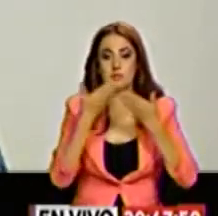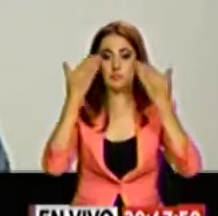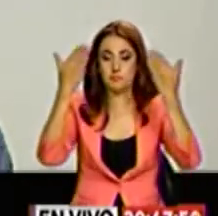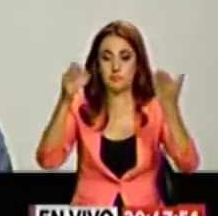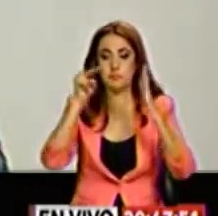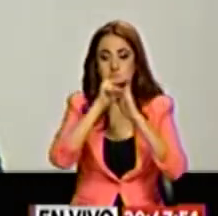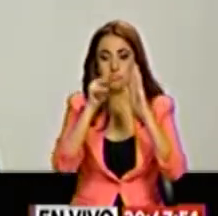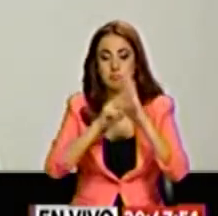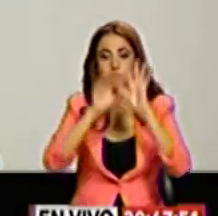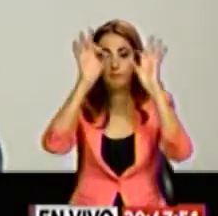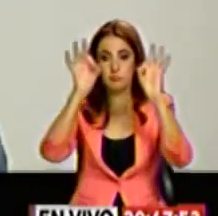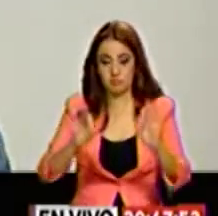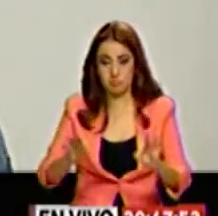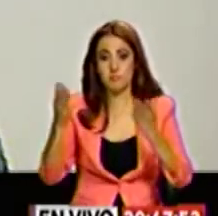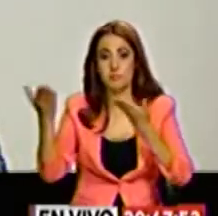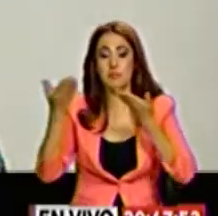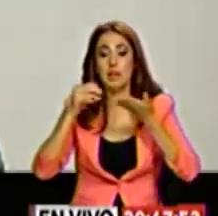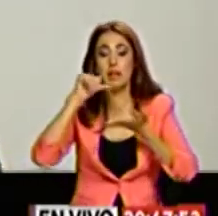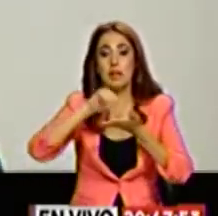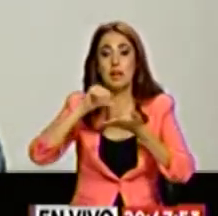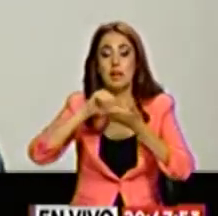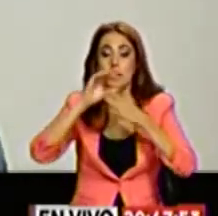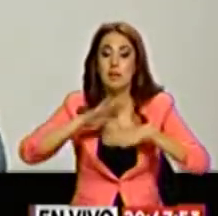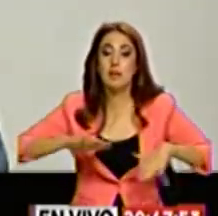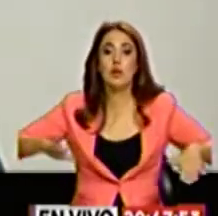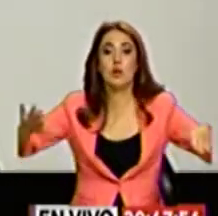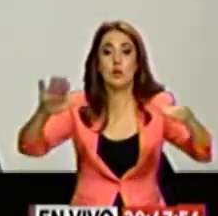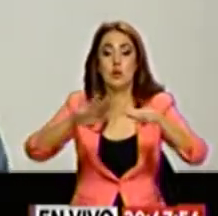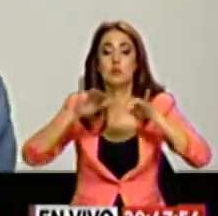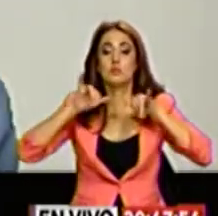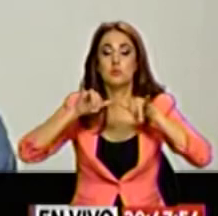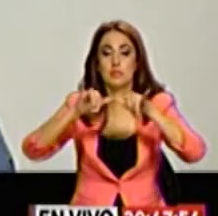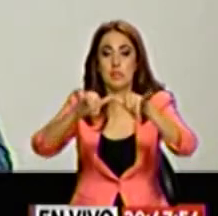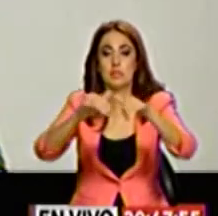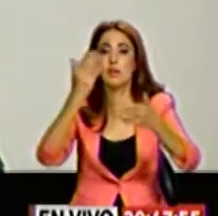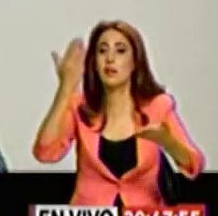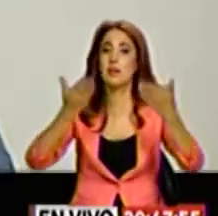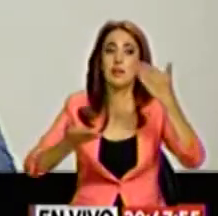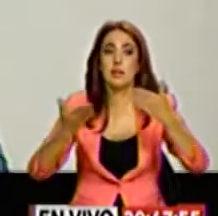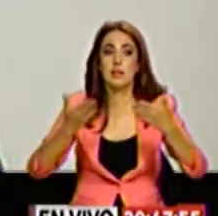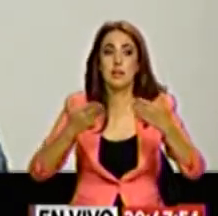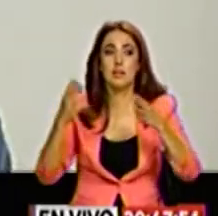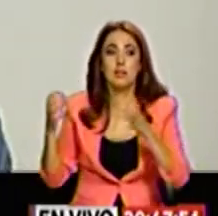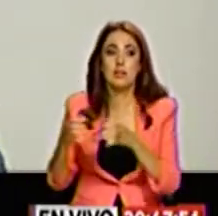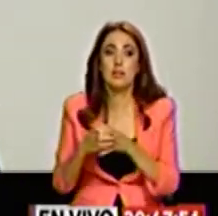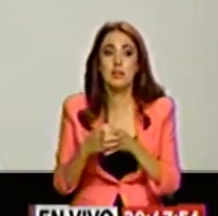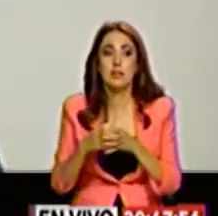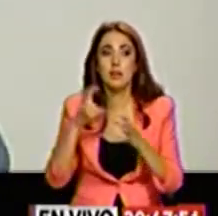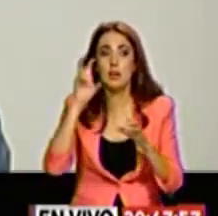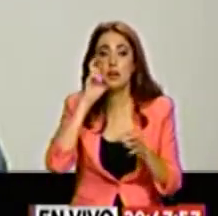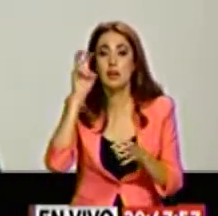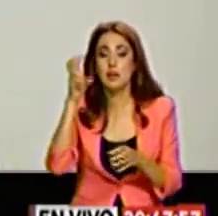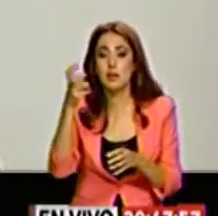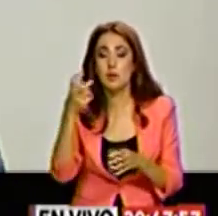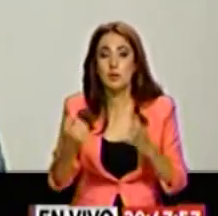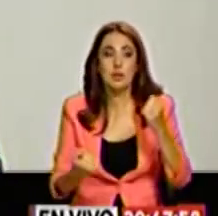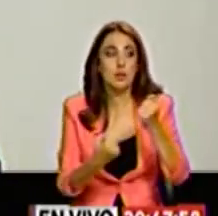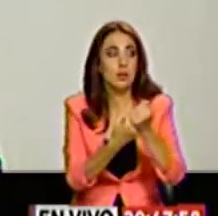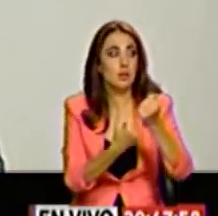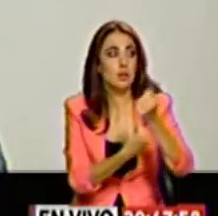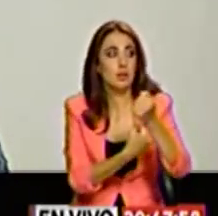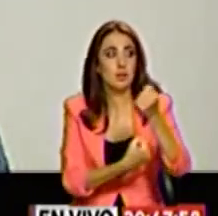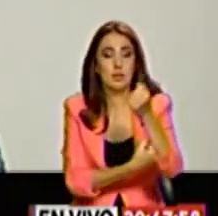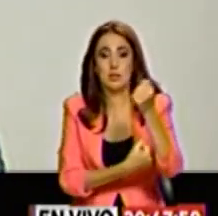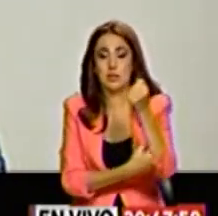y se ha establecido que es la ciudadanía la que tiene que hacer el seguimiento, tiene que levantar vedurías respaldadas por el Consejo